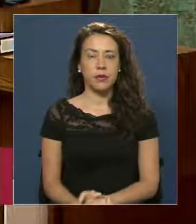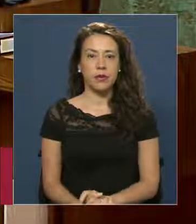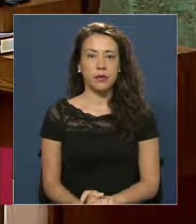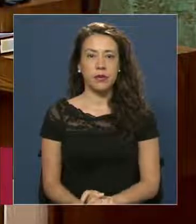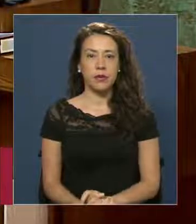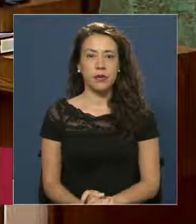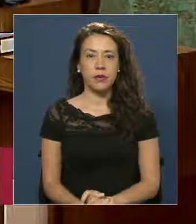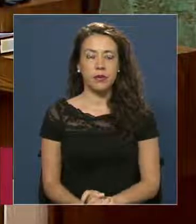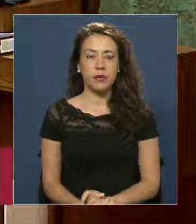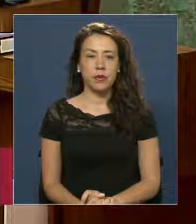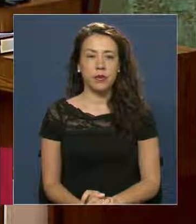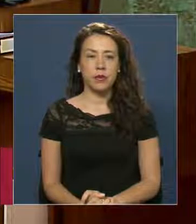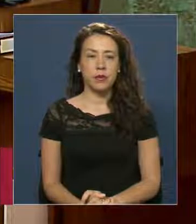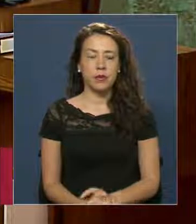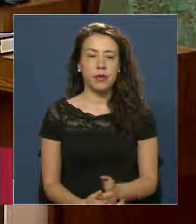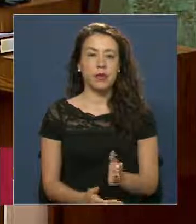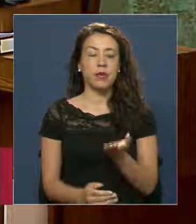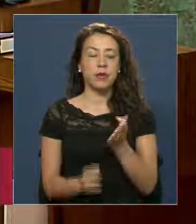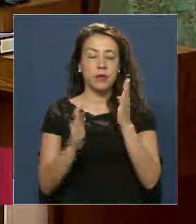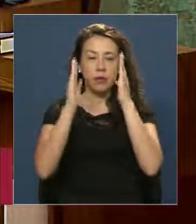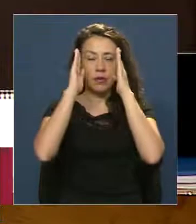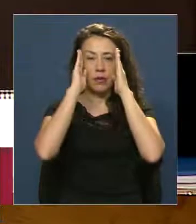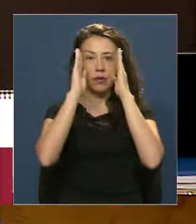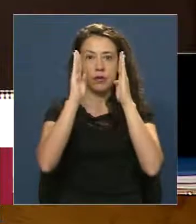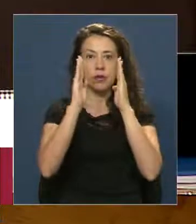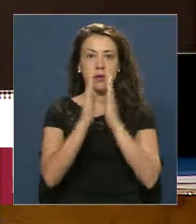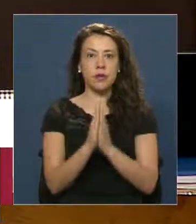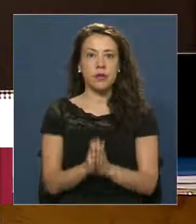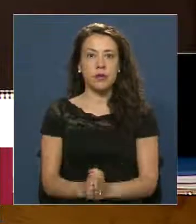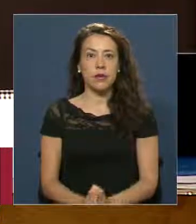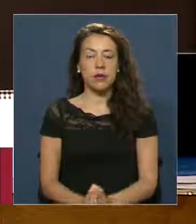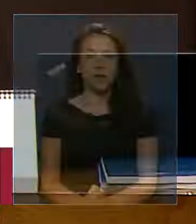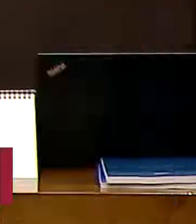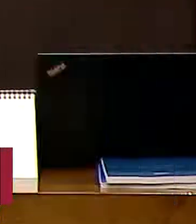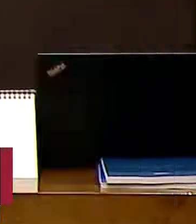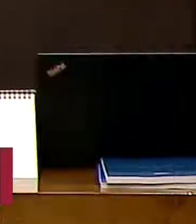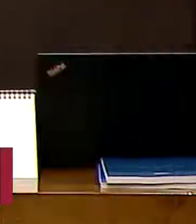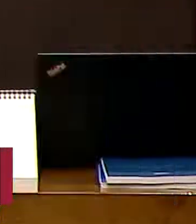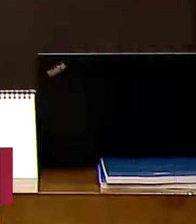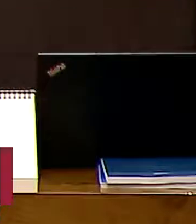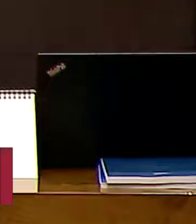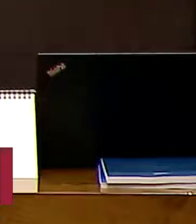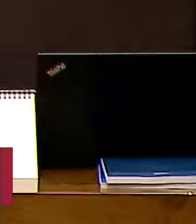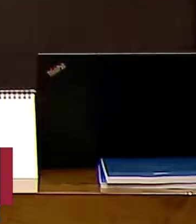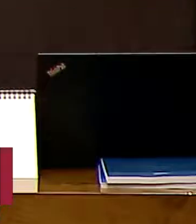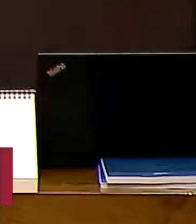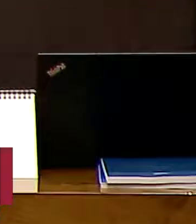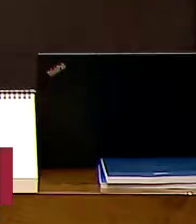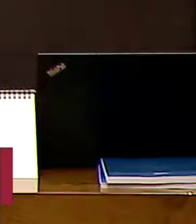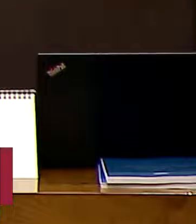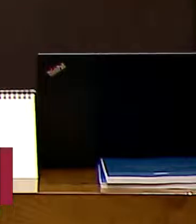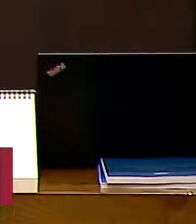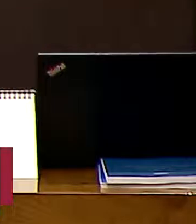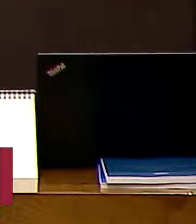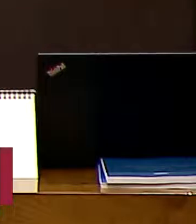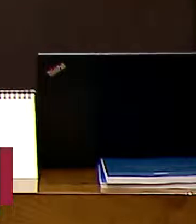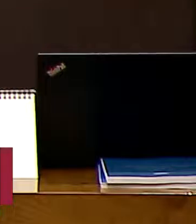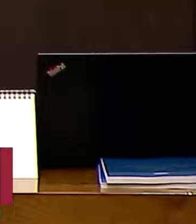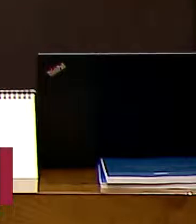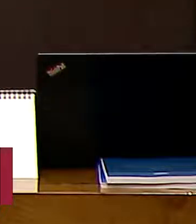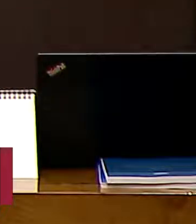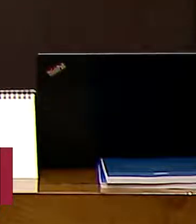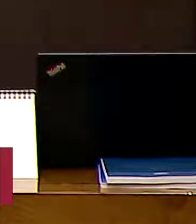Quisiera solicitar su atención un minuto, dado que se encuentran en nuestras tribunas un grupo de estudiantes